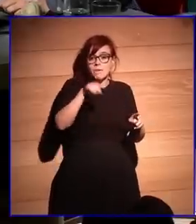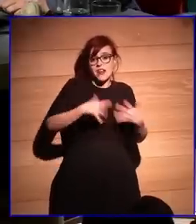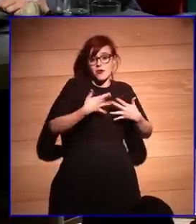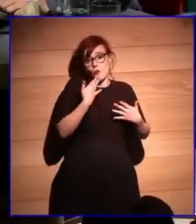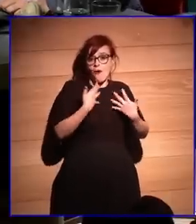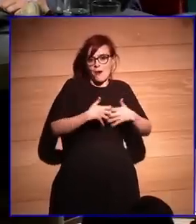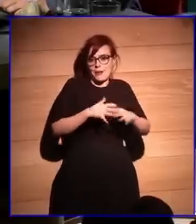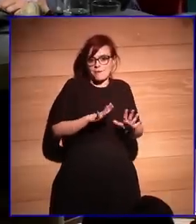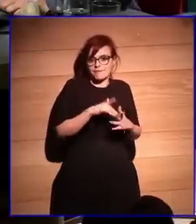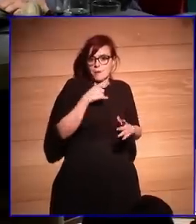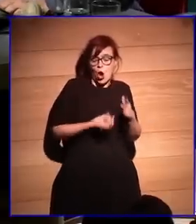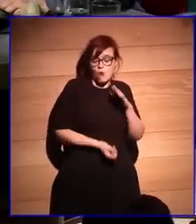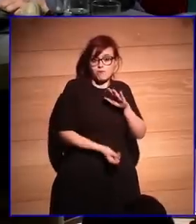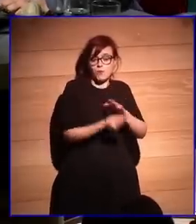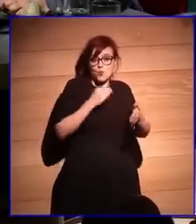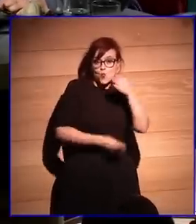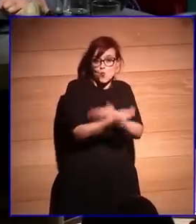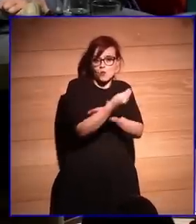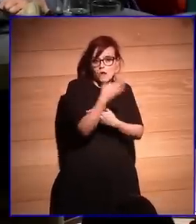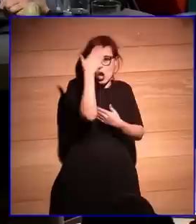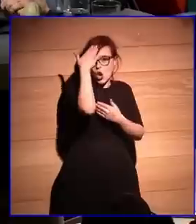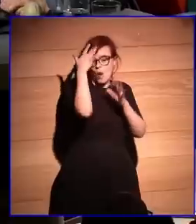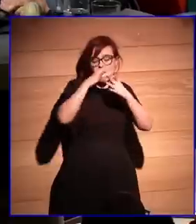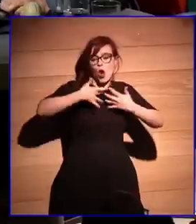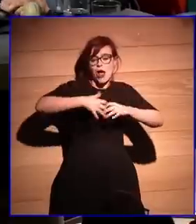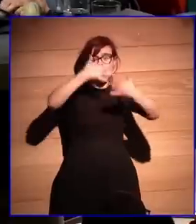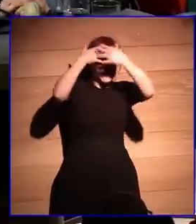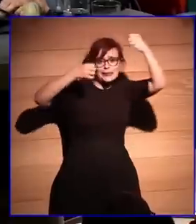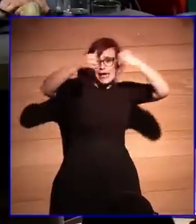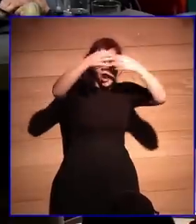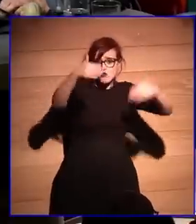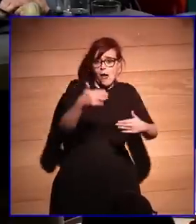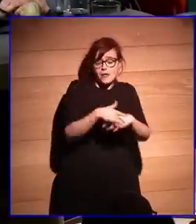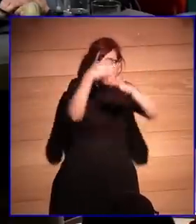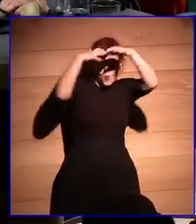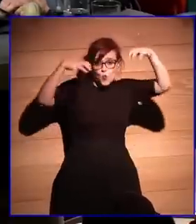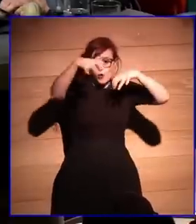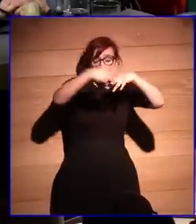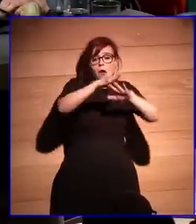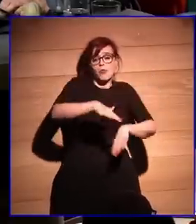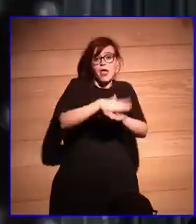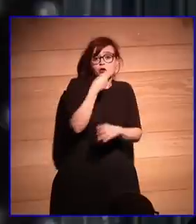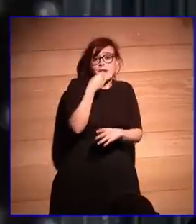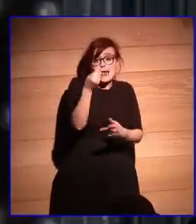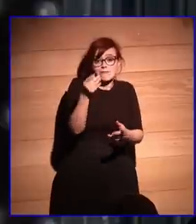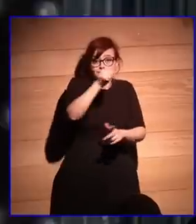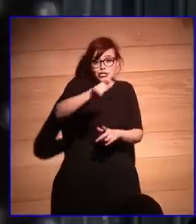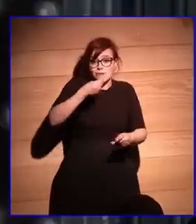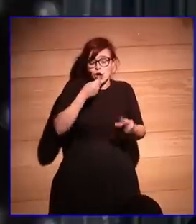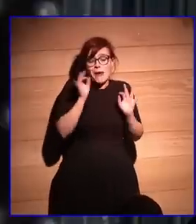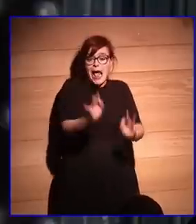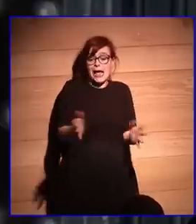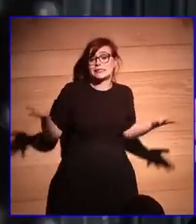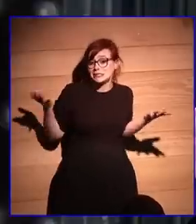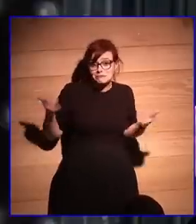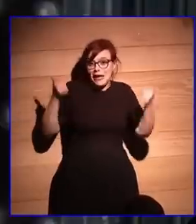fábrica. Si su sistema, su lóbulo prefrontal no le permite la empatía, es que igual es que lo único que puede hacer es comerse gente, porque es lo que a eso